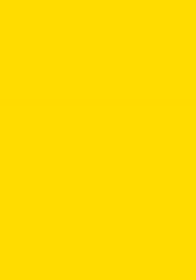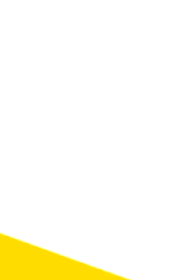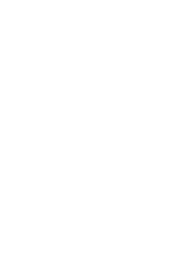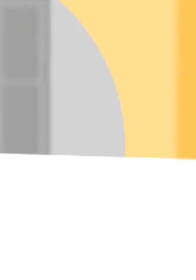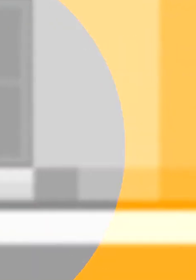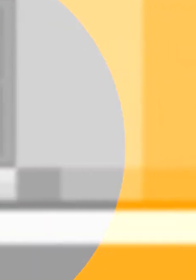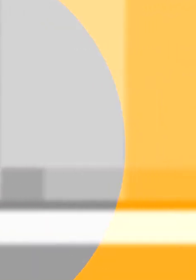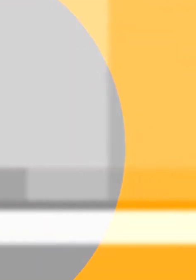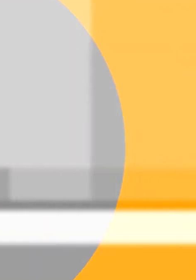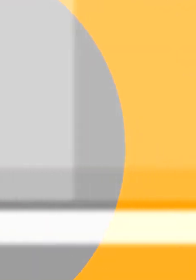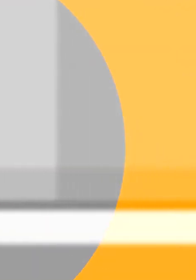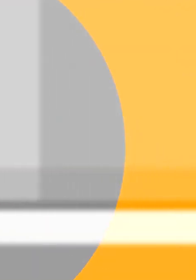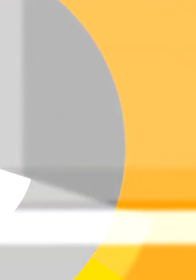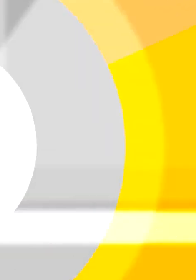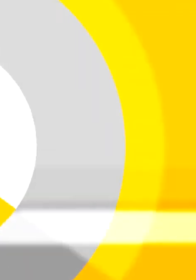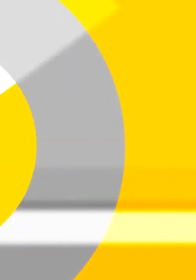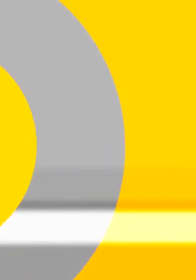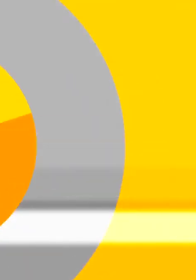pasar.